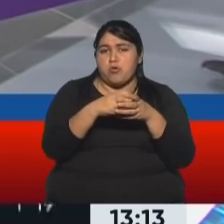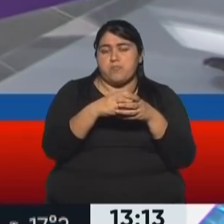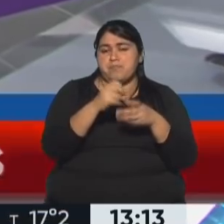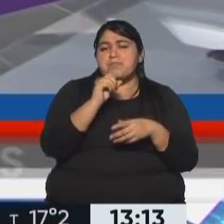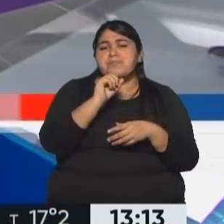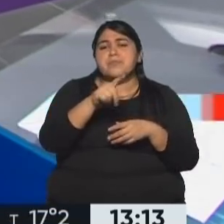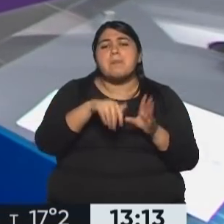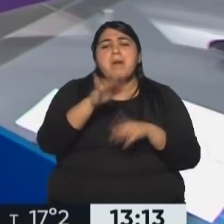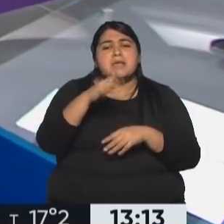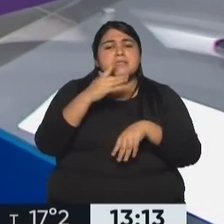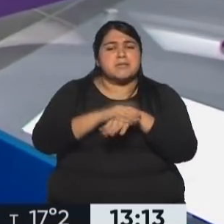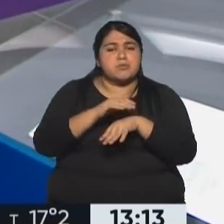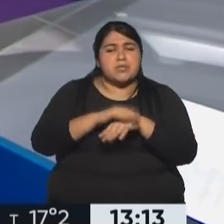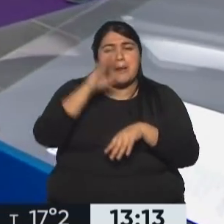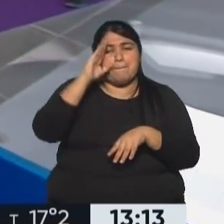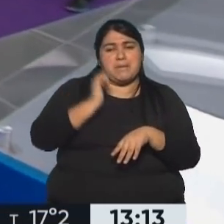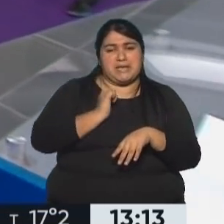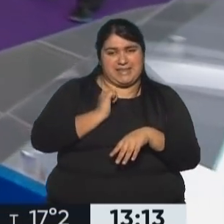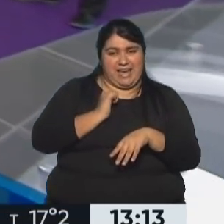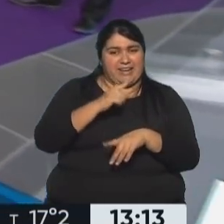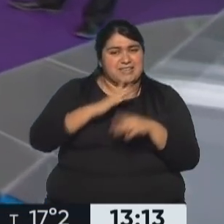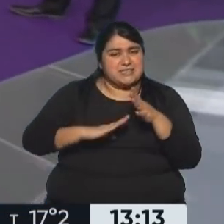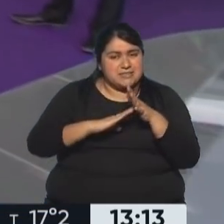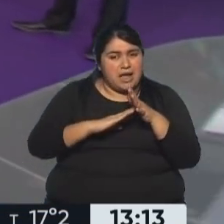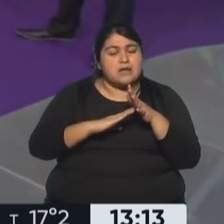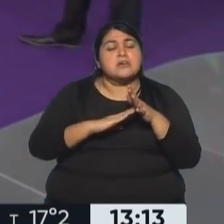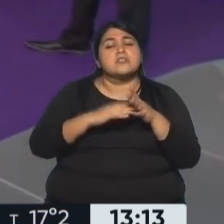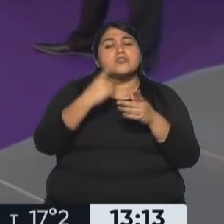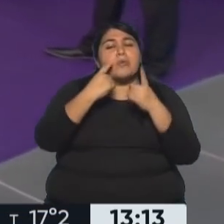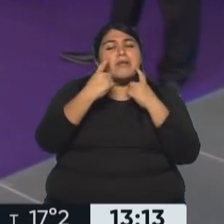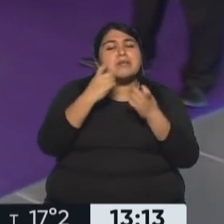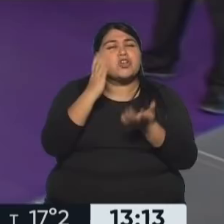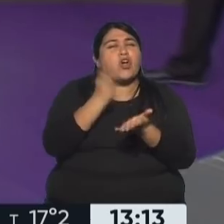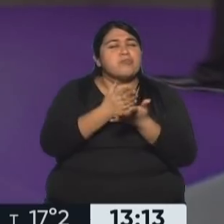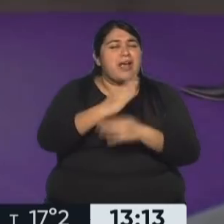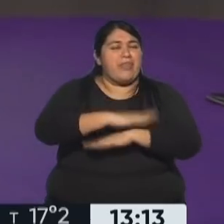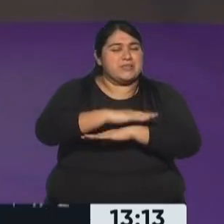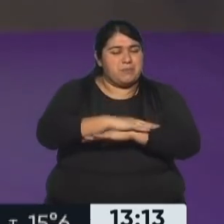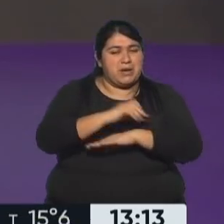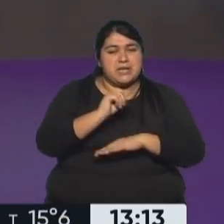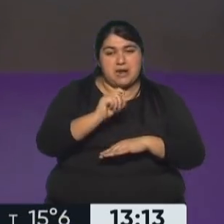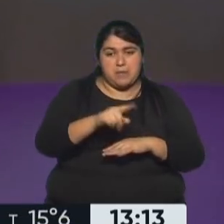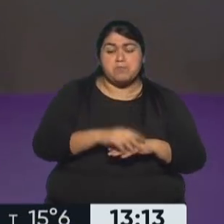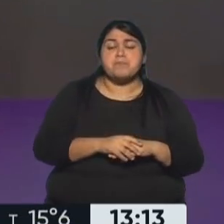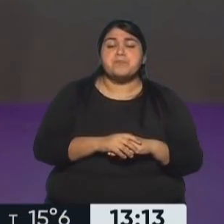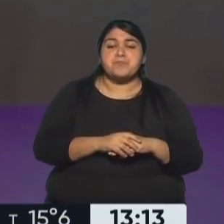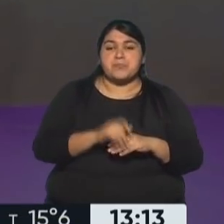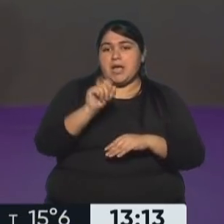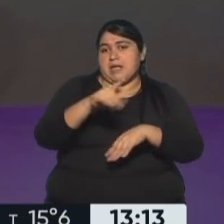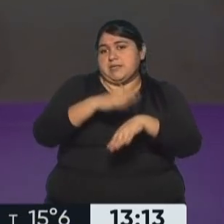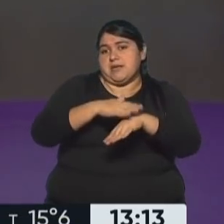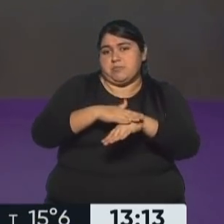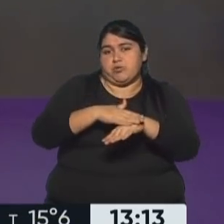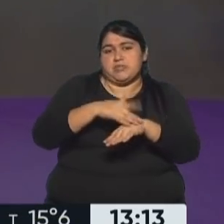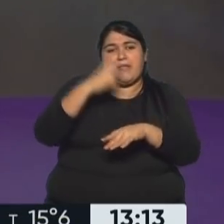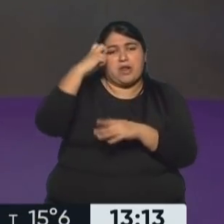dependen directamente de él, como la Comisión Militar Central del partido, el Comité Central sobre Inspección de Disciplina, que es obviamente el órgano disciplinario y que depende directamente